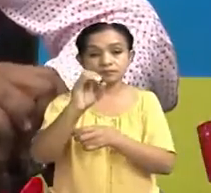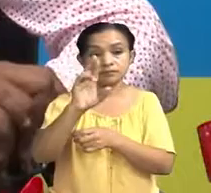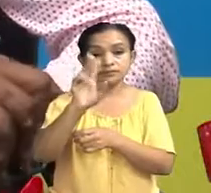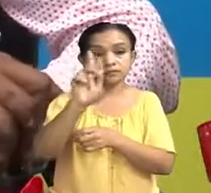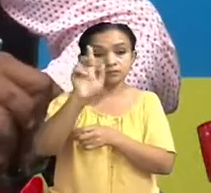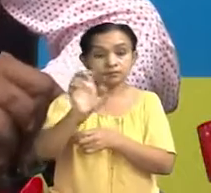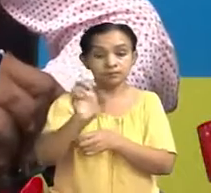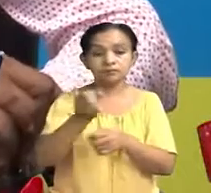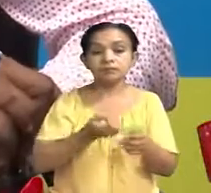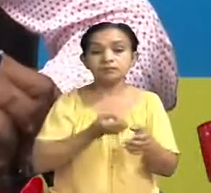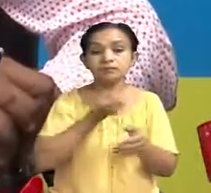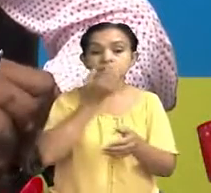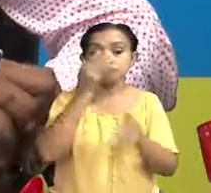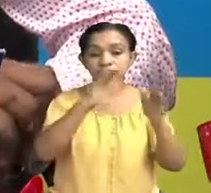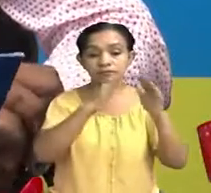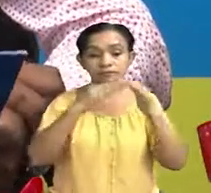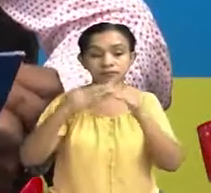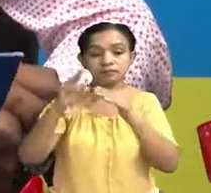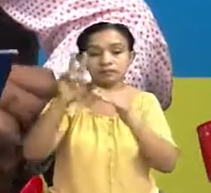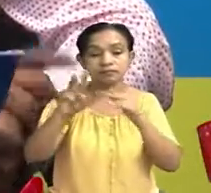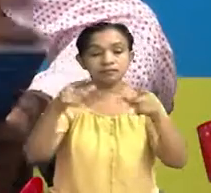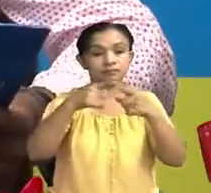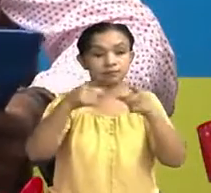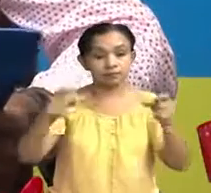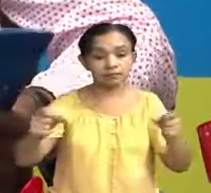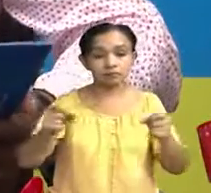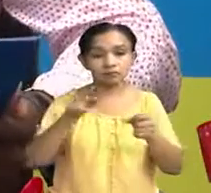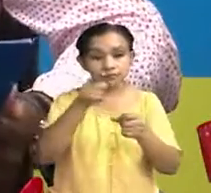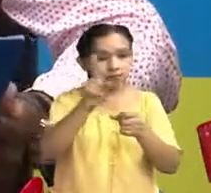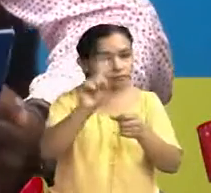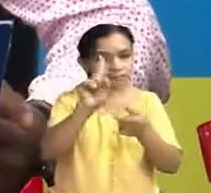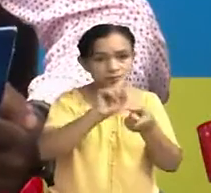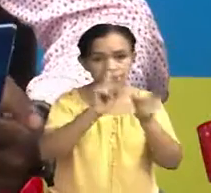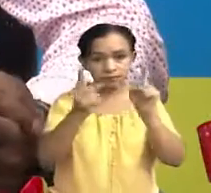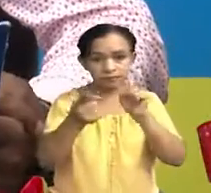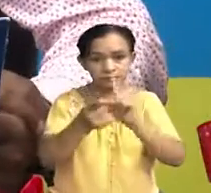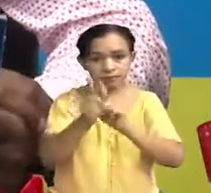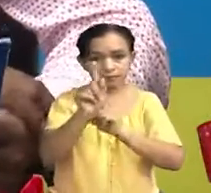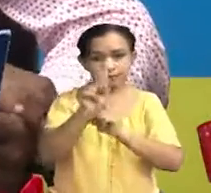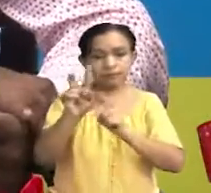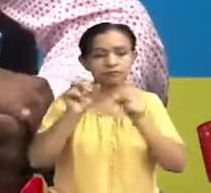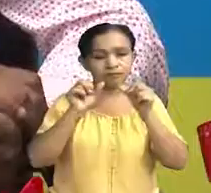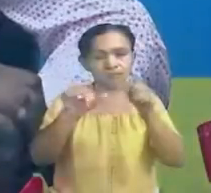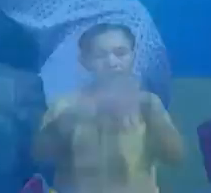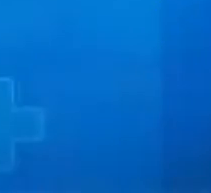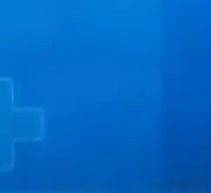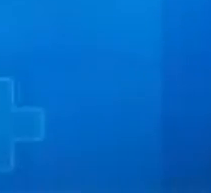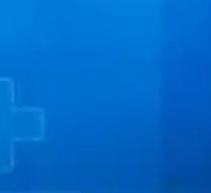ubicado en el distrito número 2 de Managua. Usted no le cambie de canal, que ya regresamos.